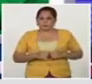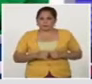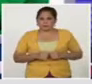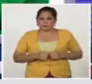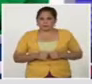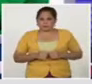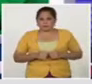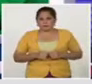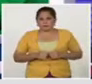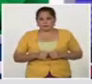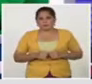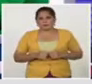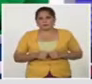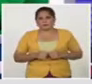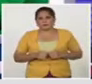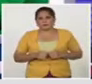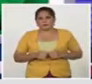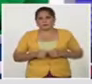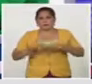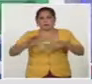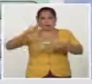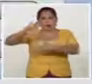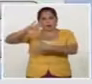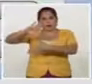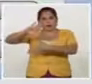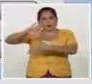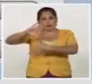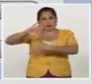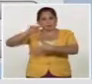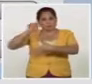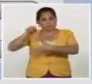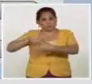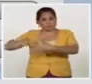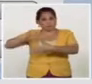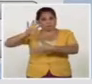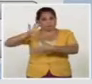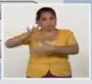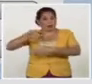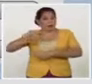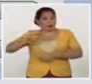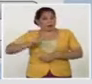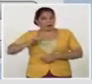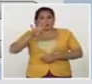ahí. Las Américas, que sigue aportando hasta el día de ayer el